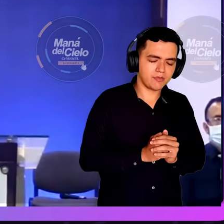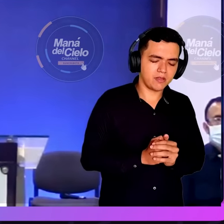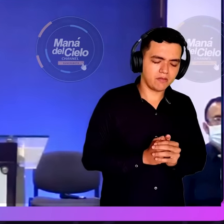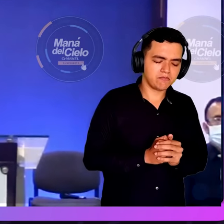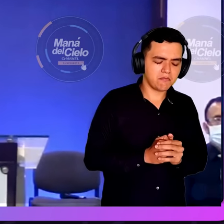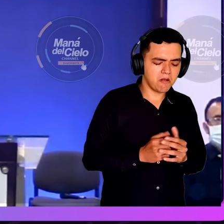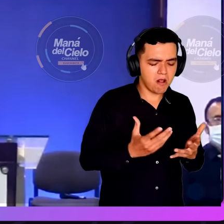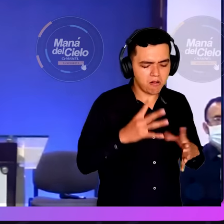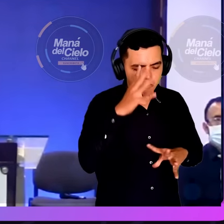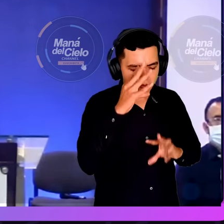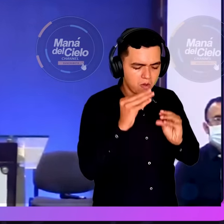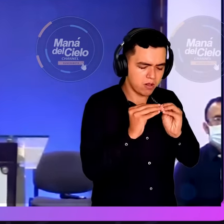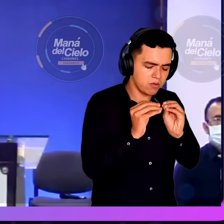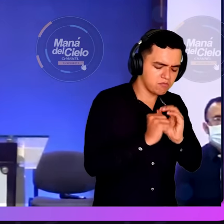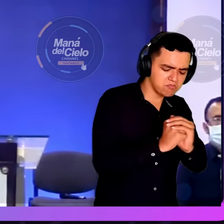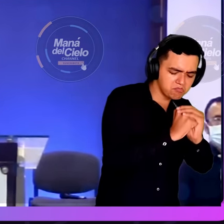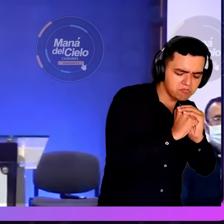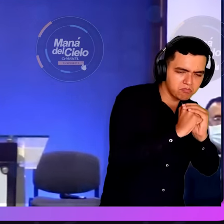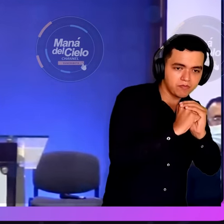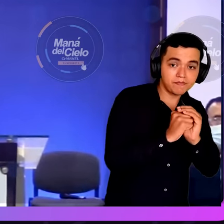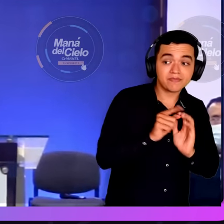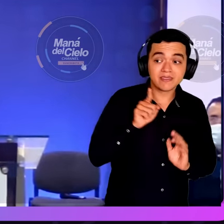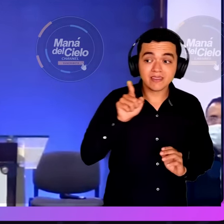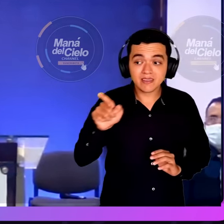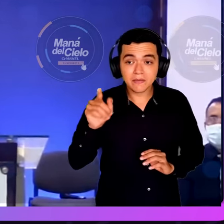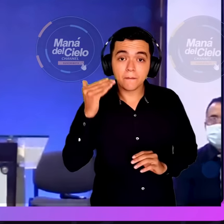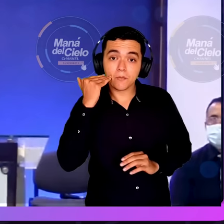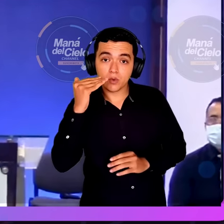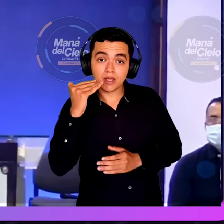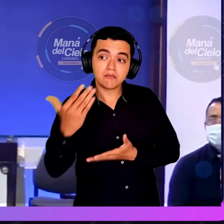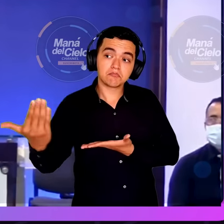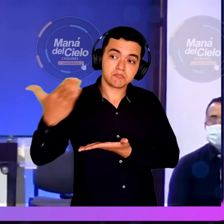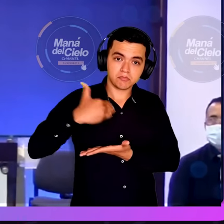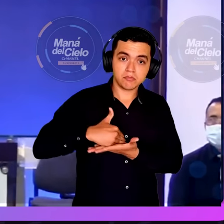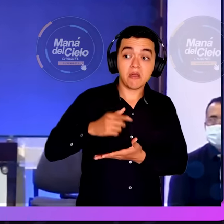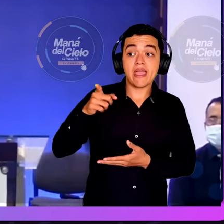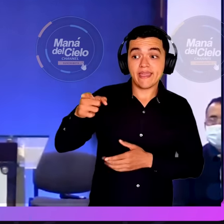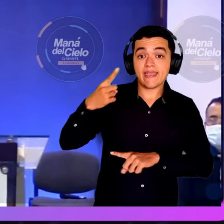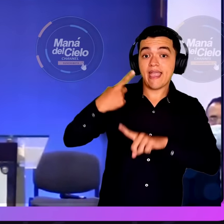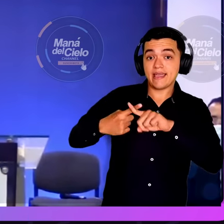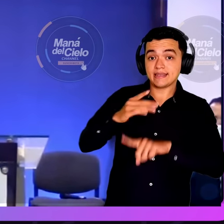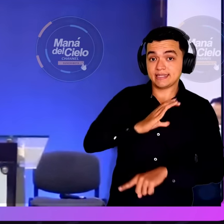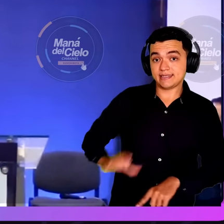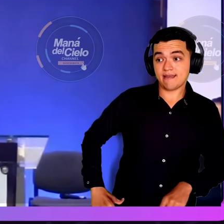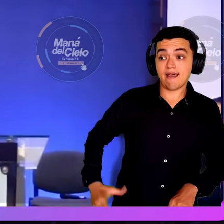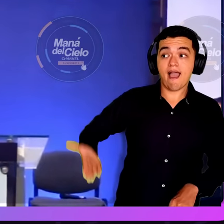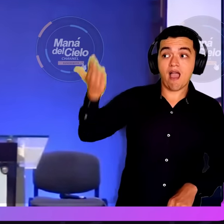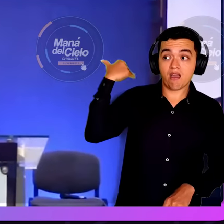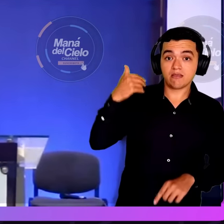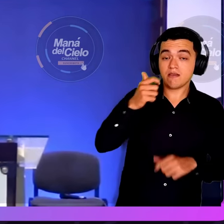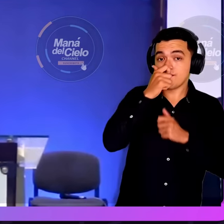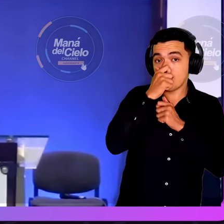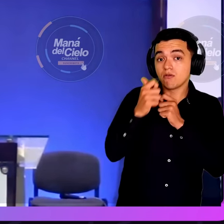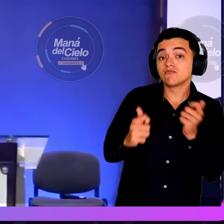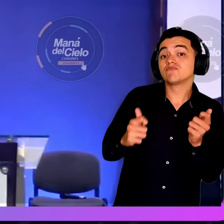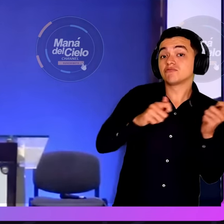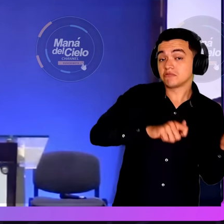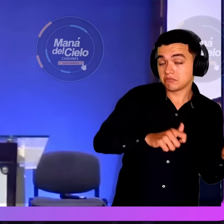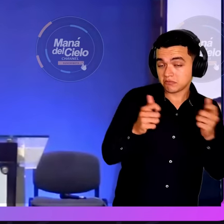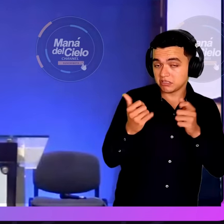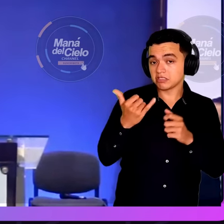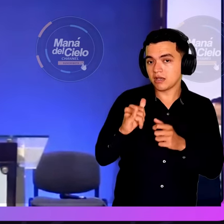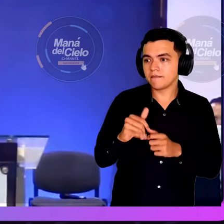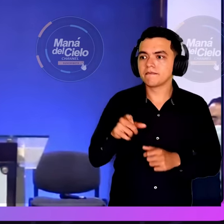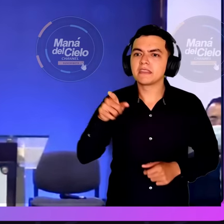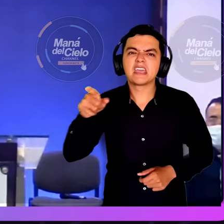Yo tuve una experiencia en Cali. Ay, yo a veces digo, Señor, quisiera a ratos no contar alguna experiencia, pero hay que edificar al